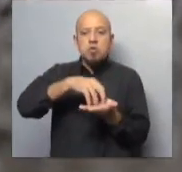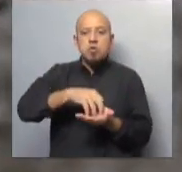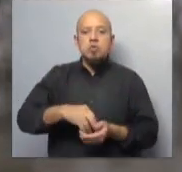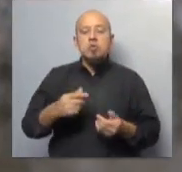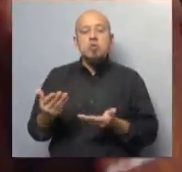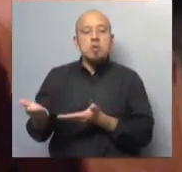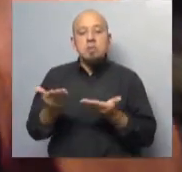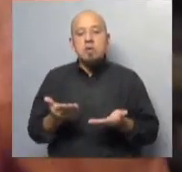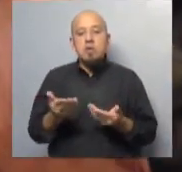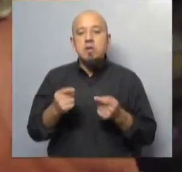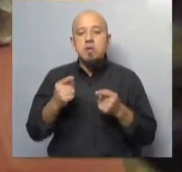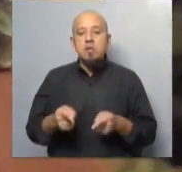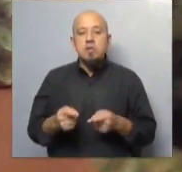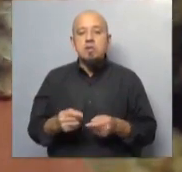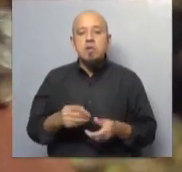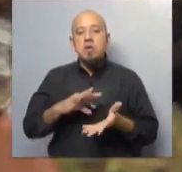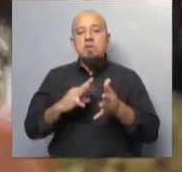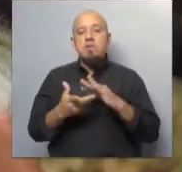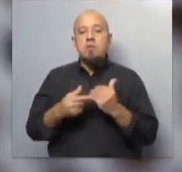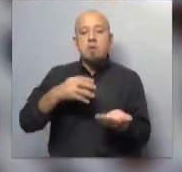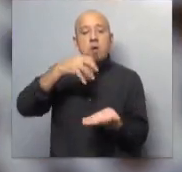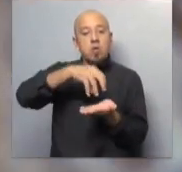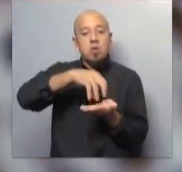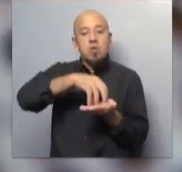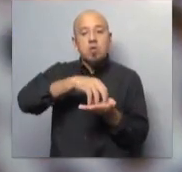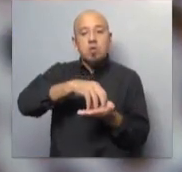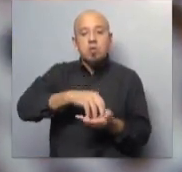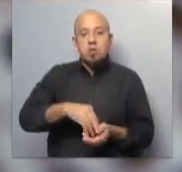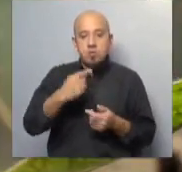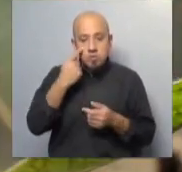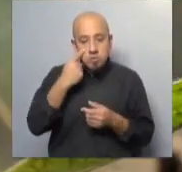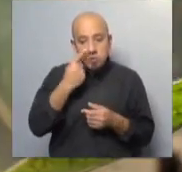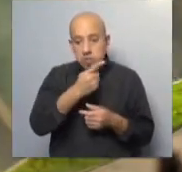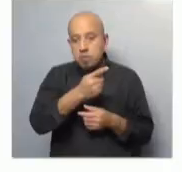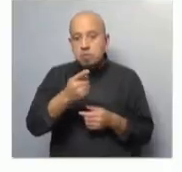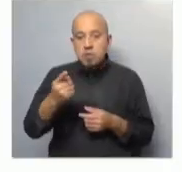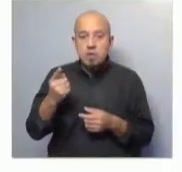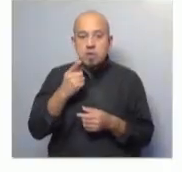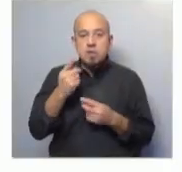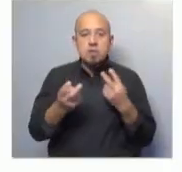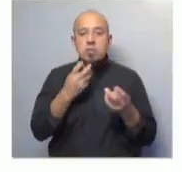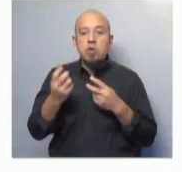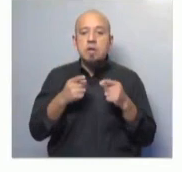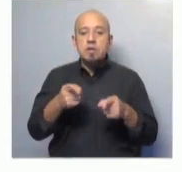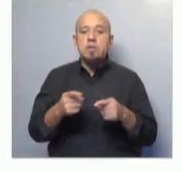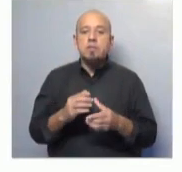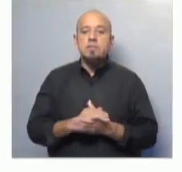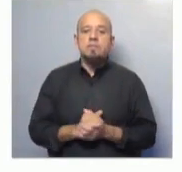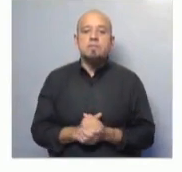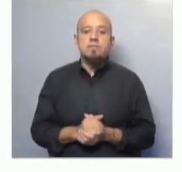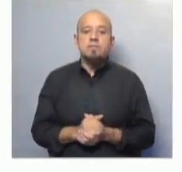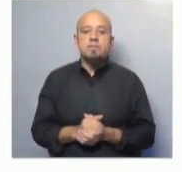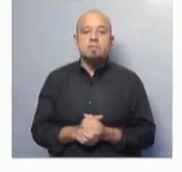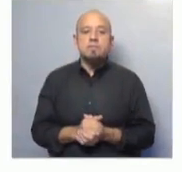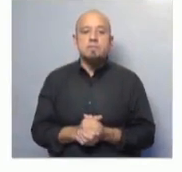Quiero invitarlos a ponernos en modo hongo, a afinar la vista y recorrer los parques urbanos en busca de estos pequeños tesoros.